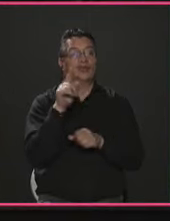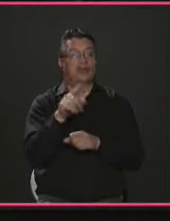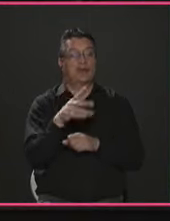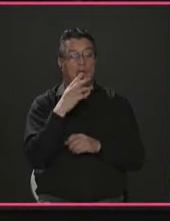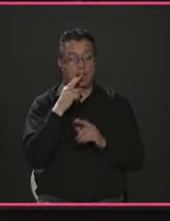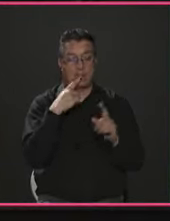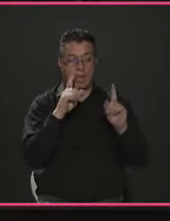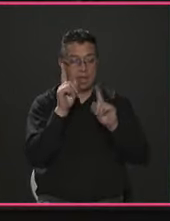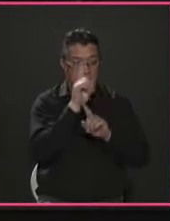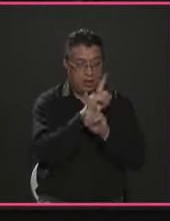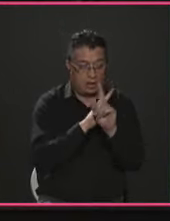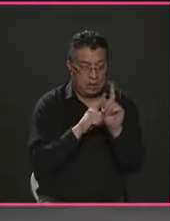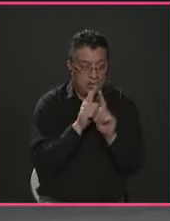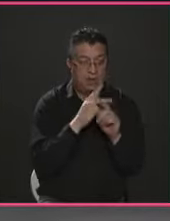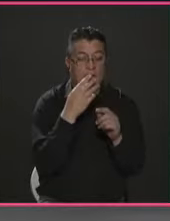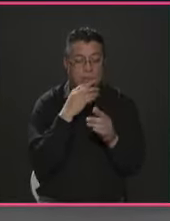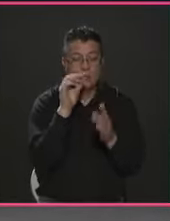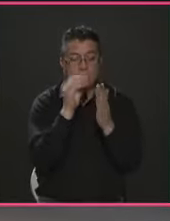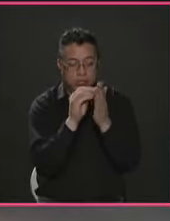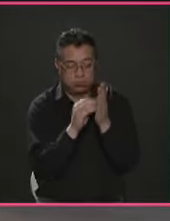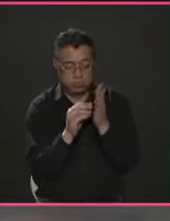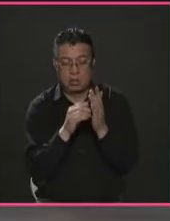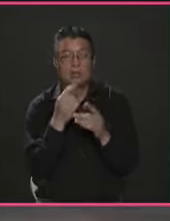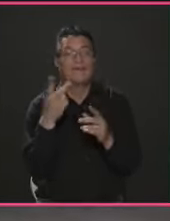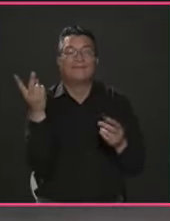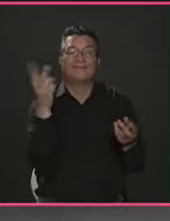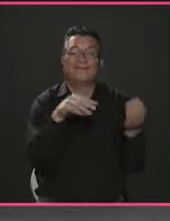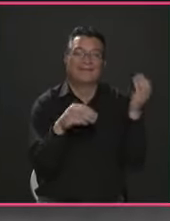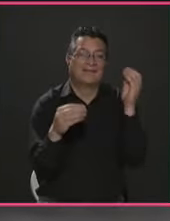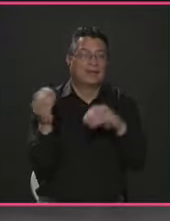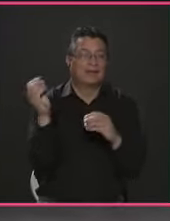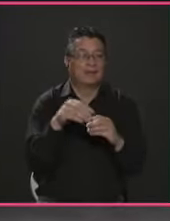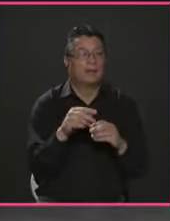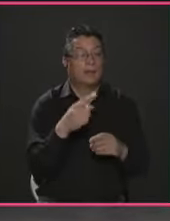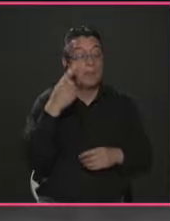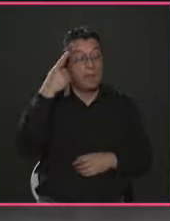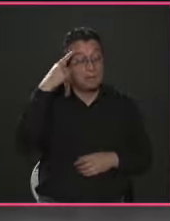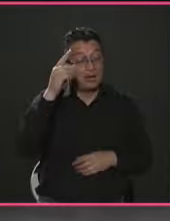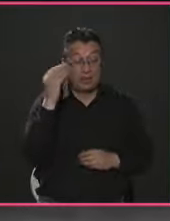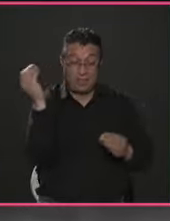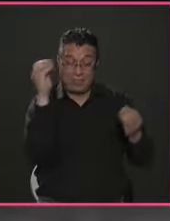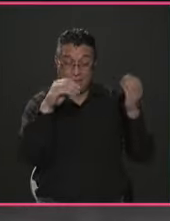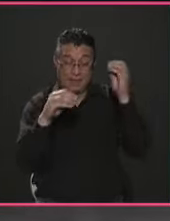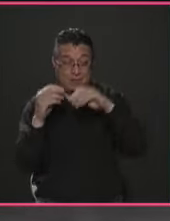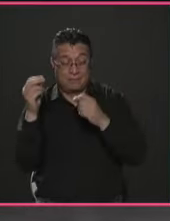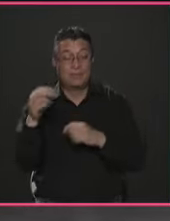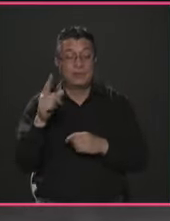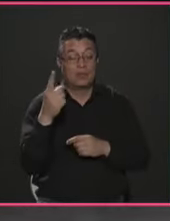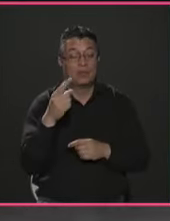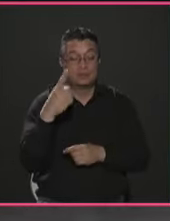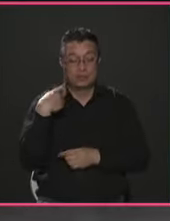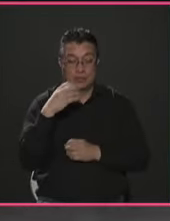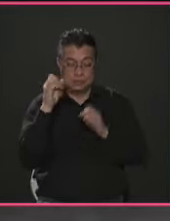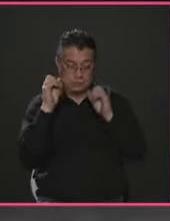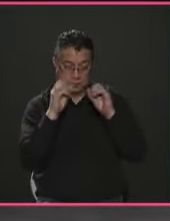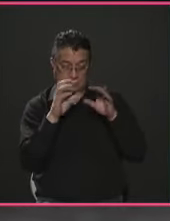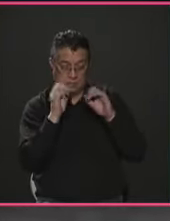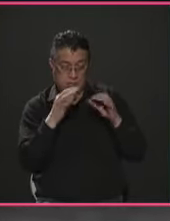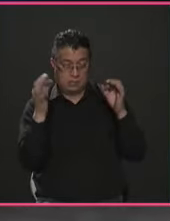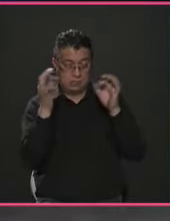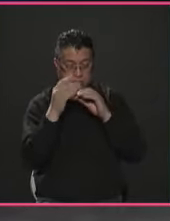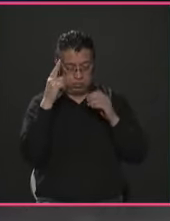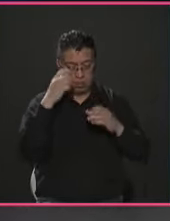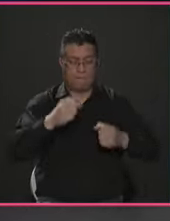fundamentación hasta las cita estaban inventadas pero estaban inventadas por este lorito también tan